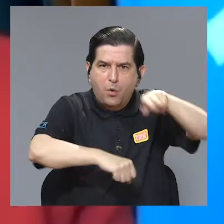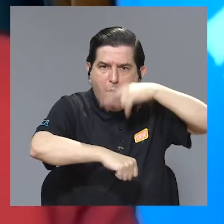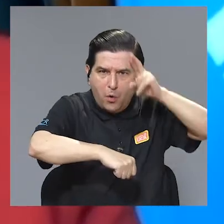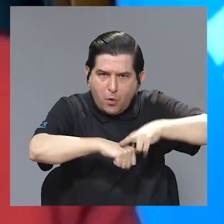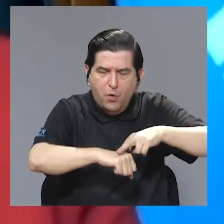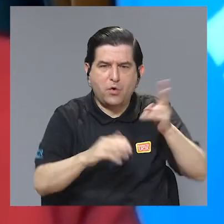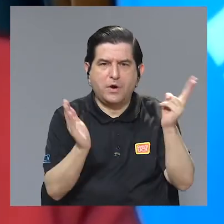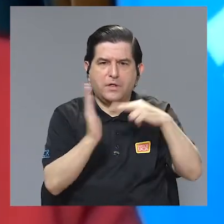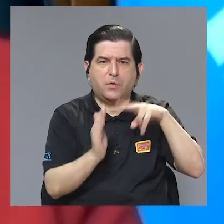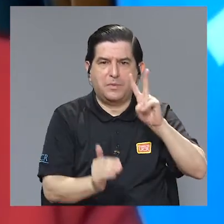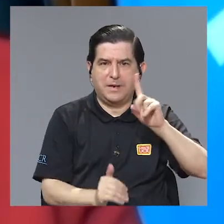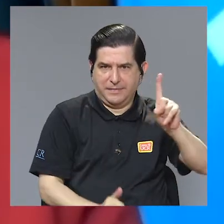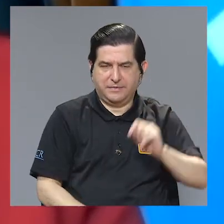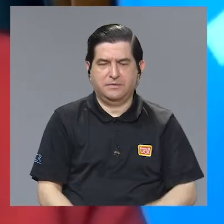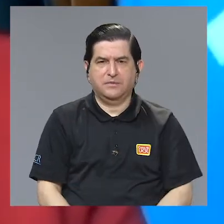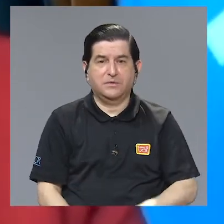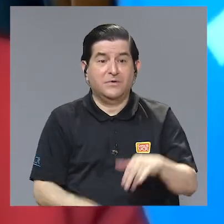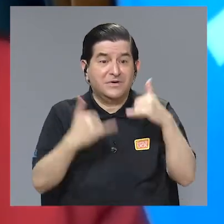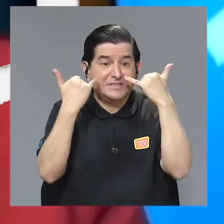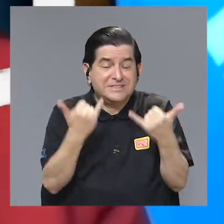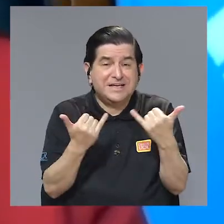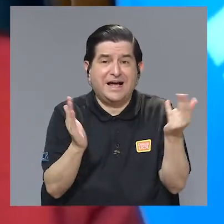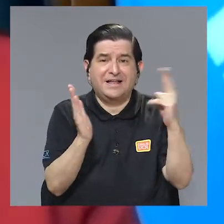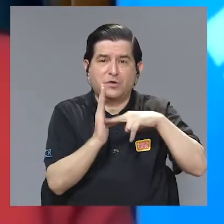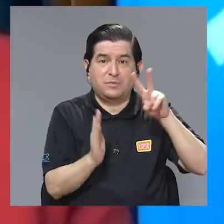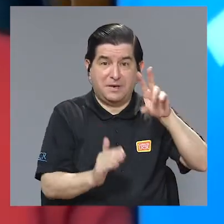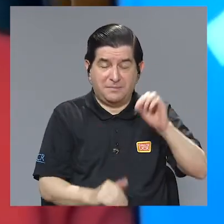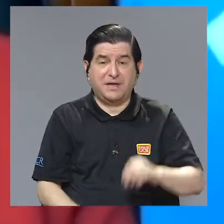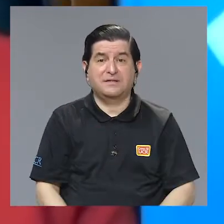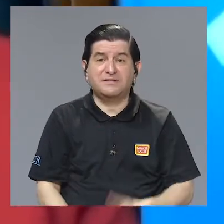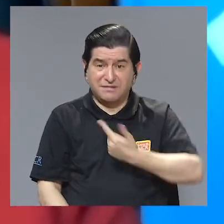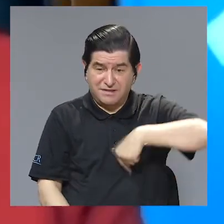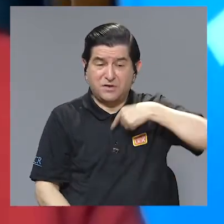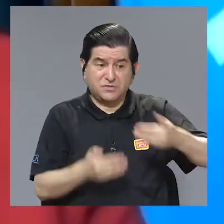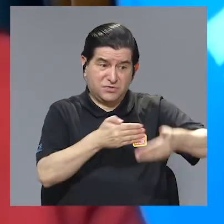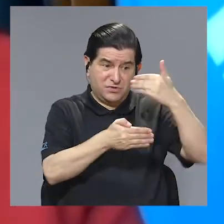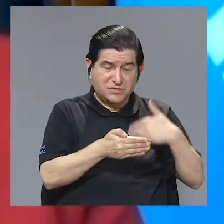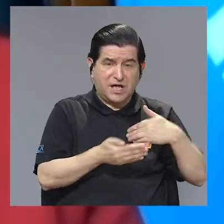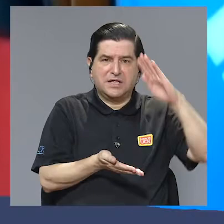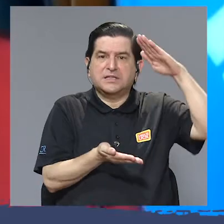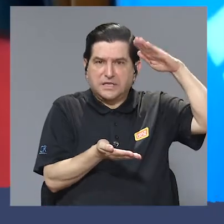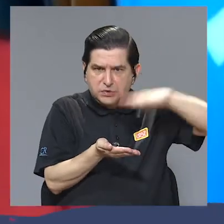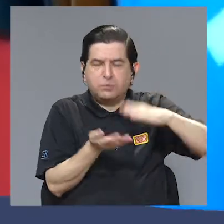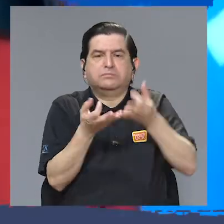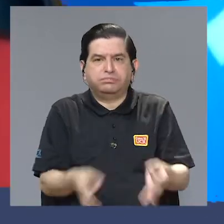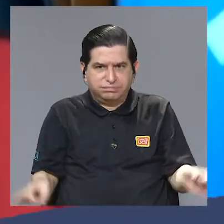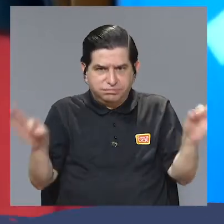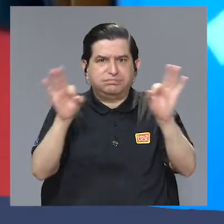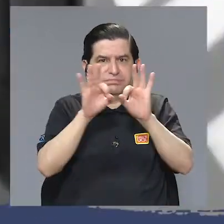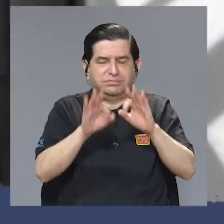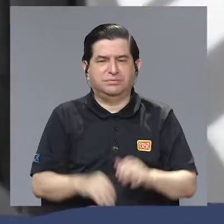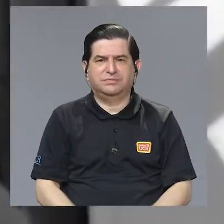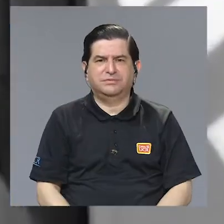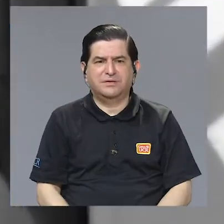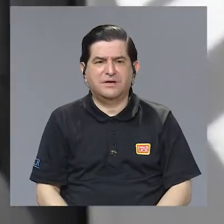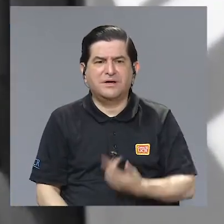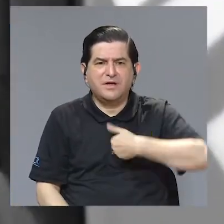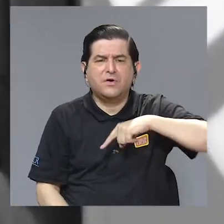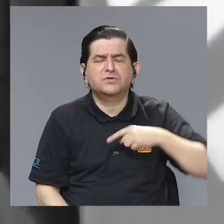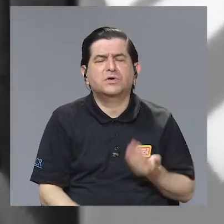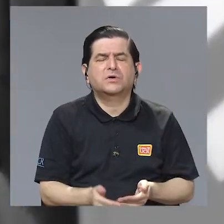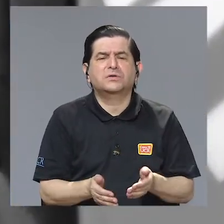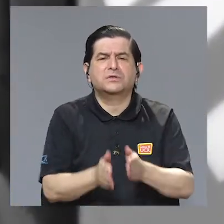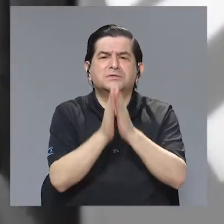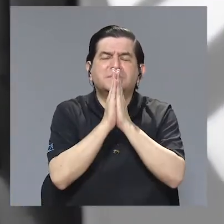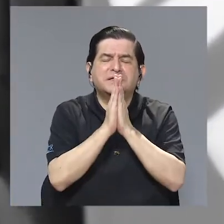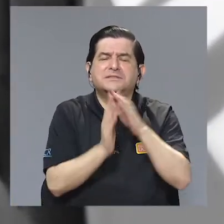presupuesto de la República para el 2021, sino ya desde el 2020 teníamos una reducción significativa. Y lo que siempre hacemos